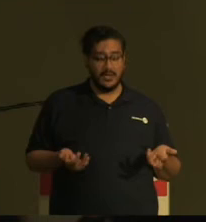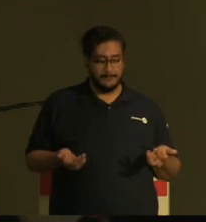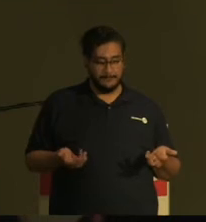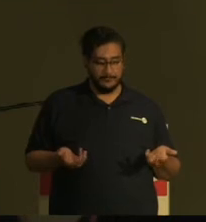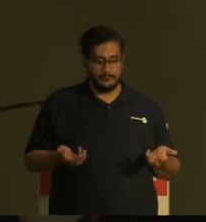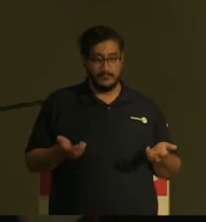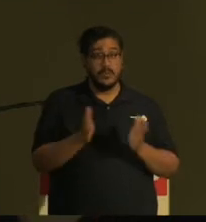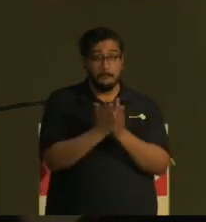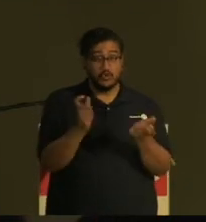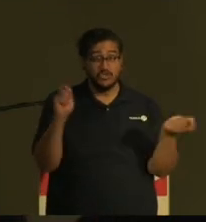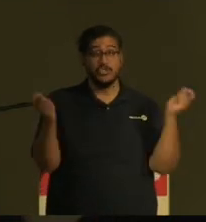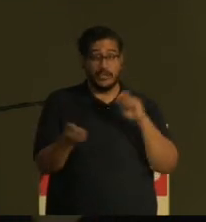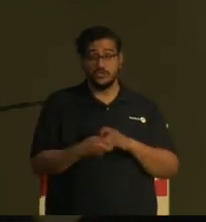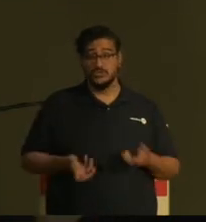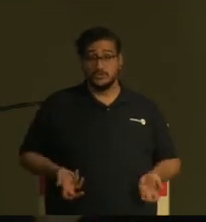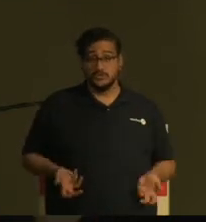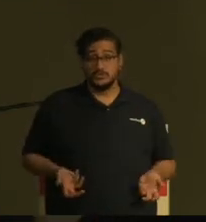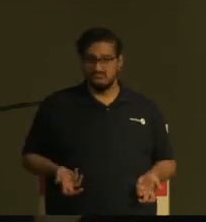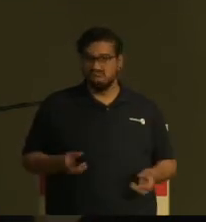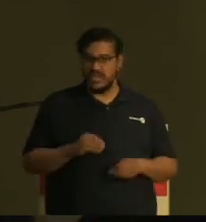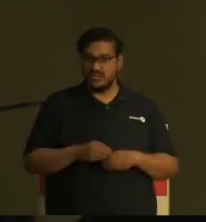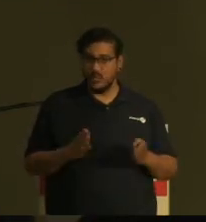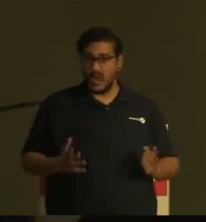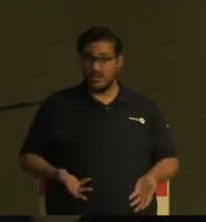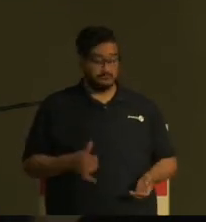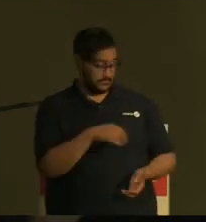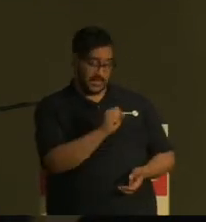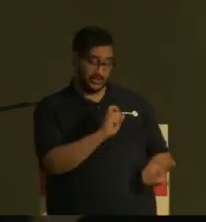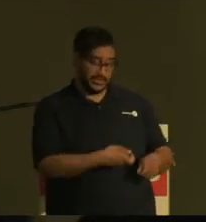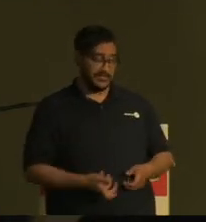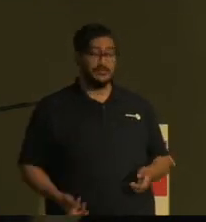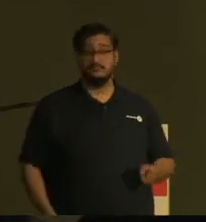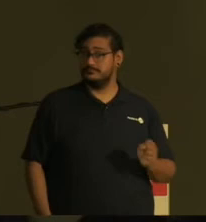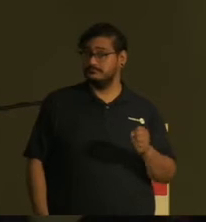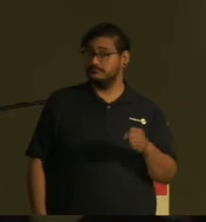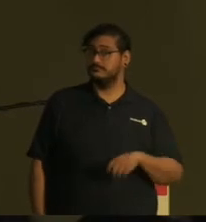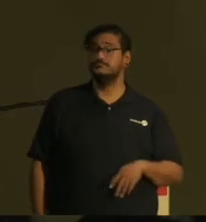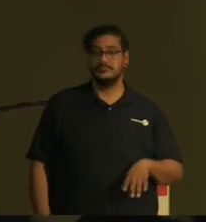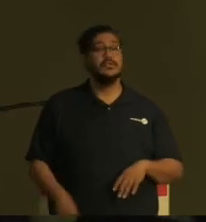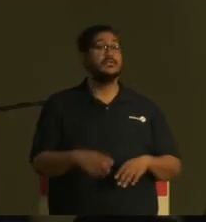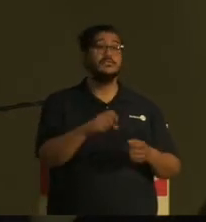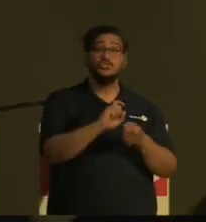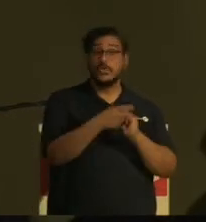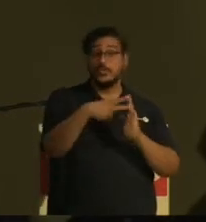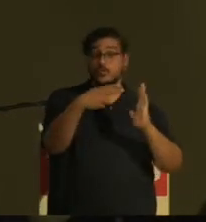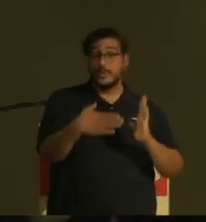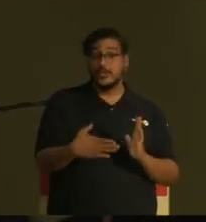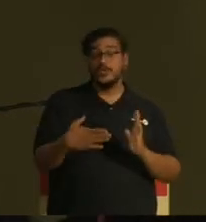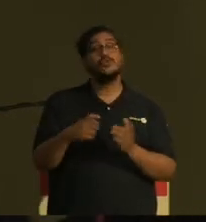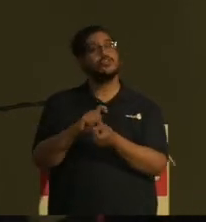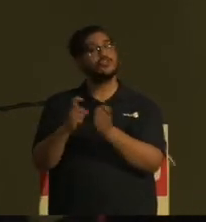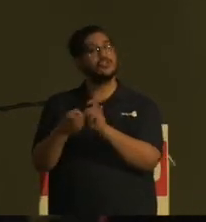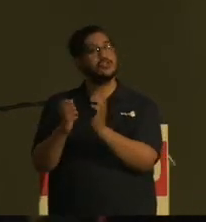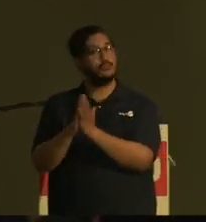cambió el libro de una manera. Sí, cambió. If you change the reader, you change the book. If you change